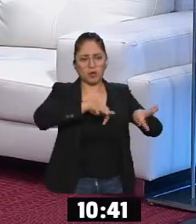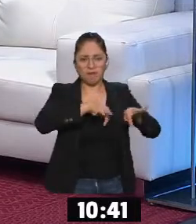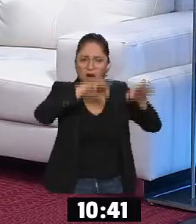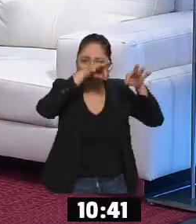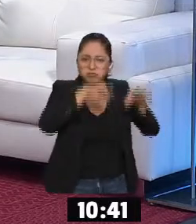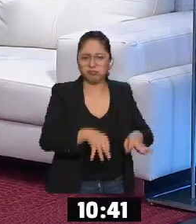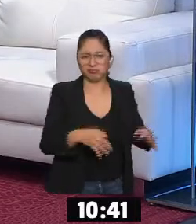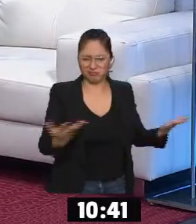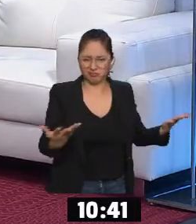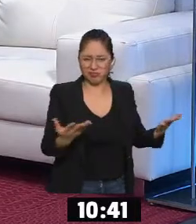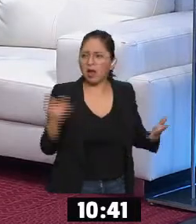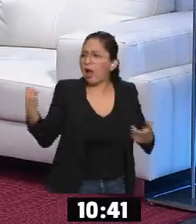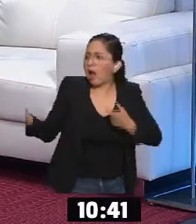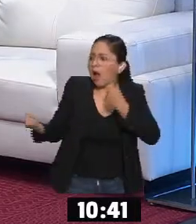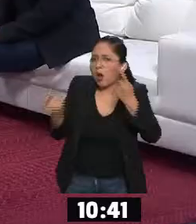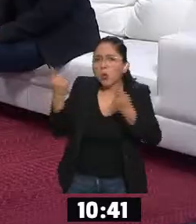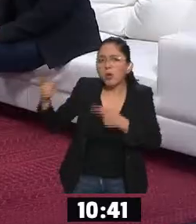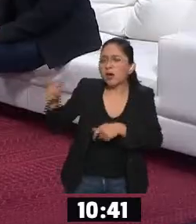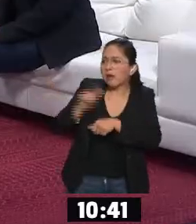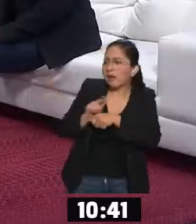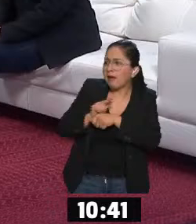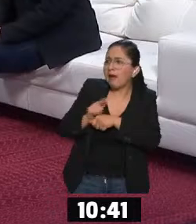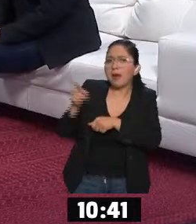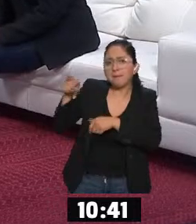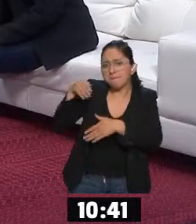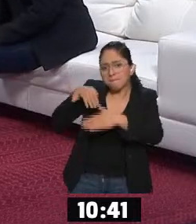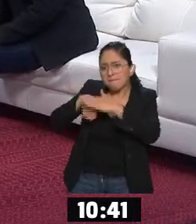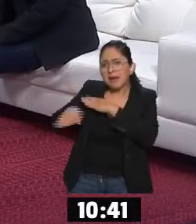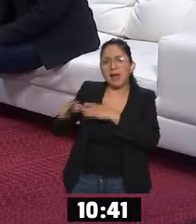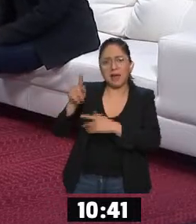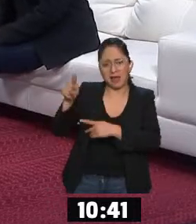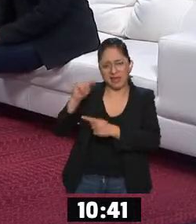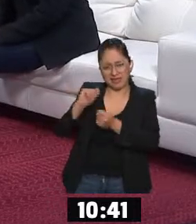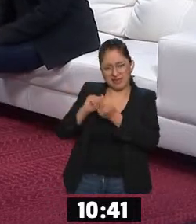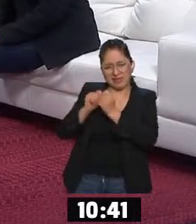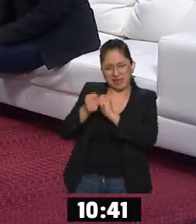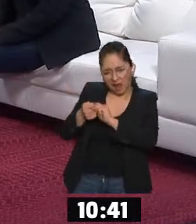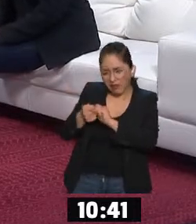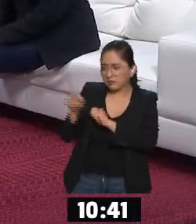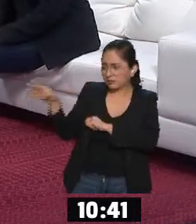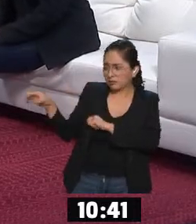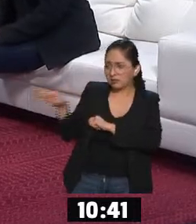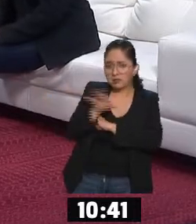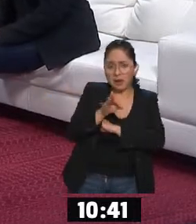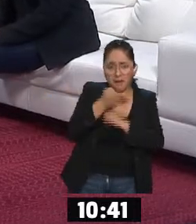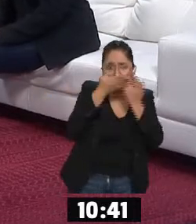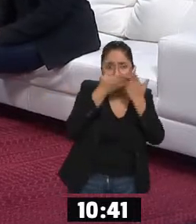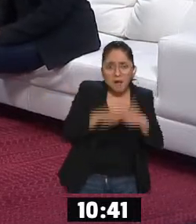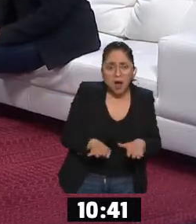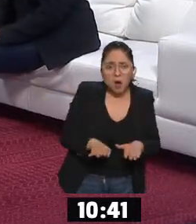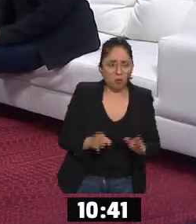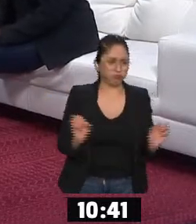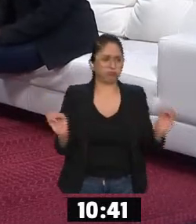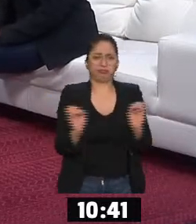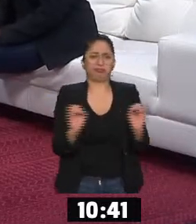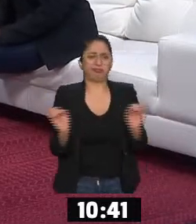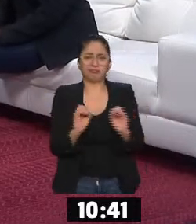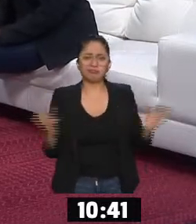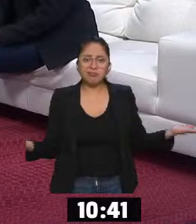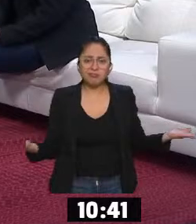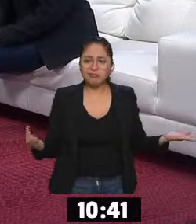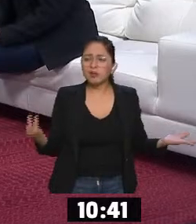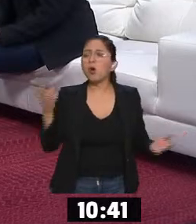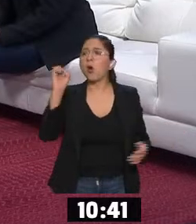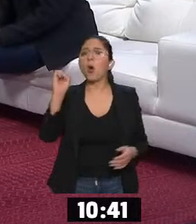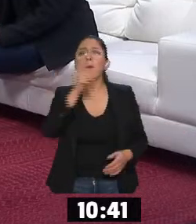que, a ver, ustedes ven que los bancos contraten cajeras trans. Exacto. O sea, yo nomás les digo. Ya es hora. O el un